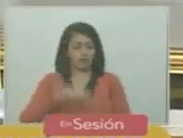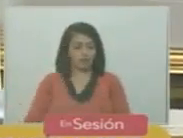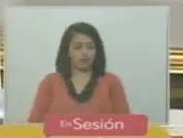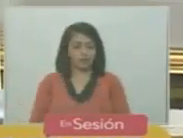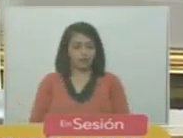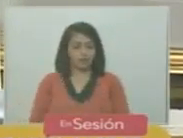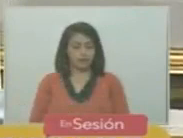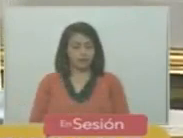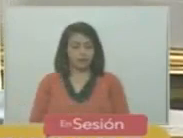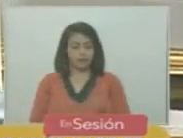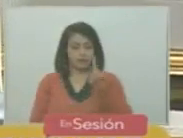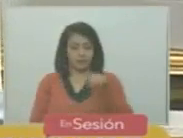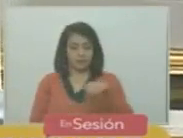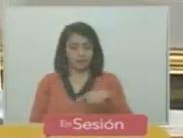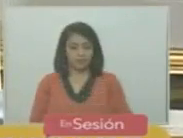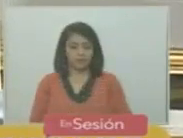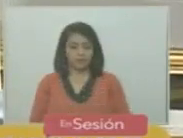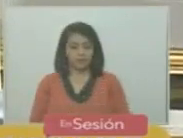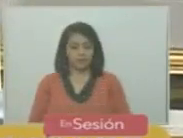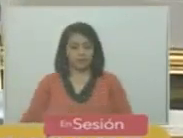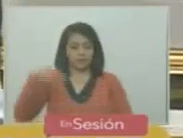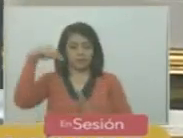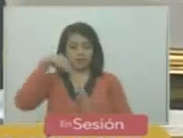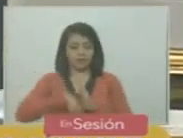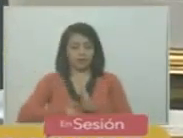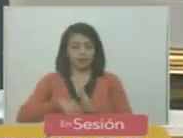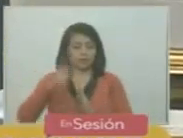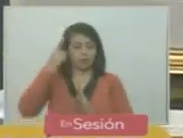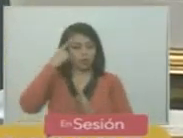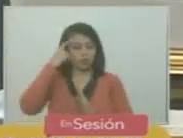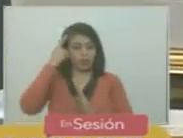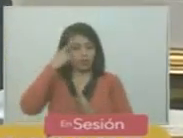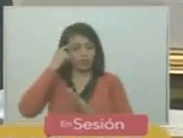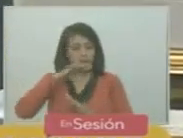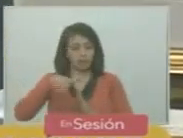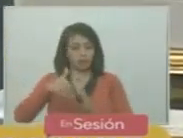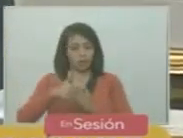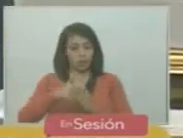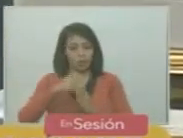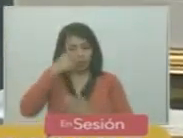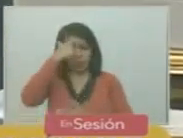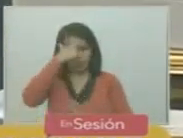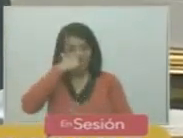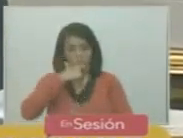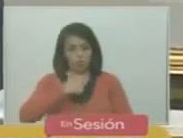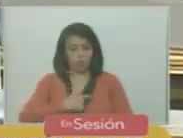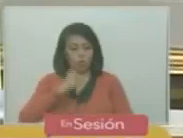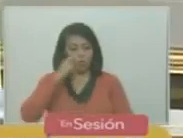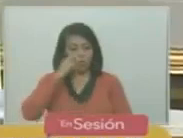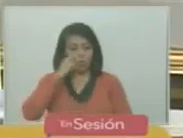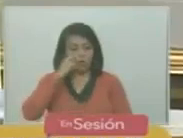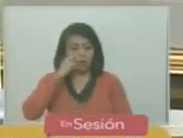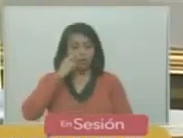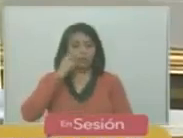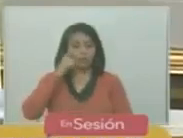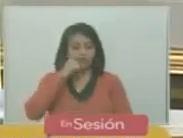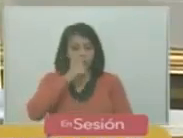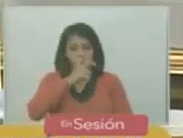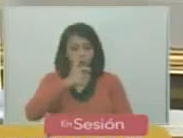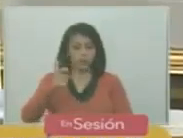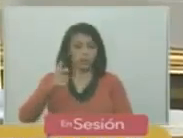que además era un profundo conocedor del alma humana, del alma de los